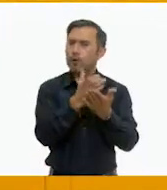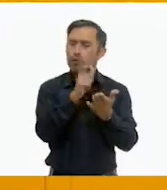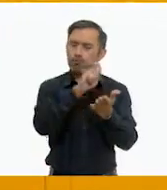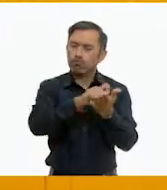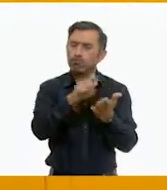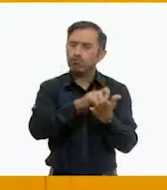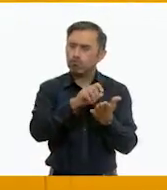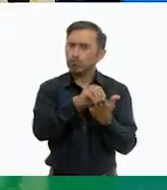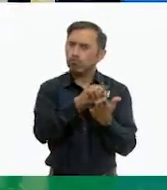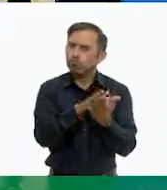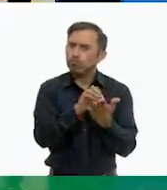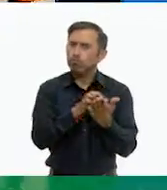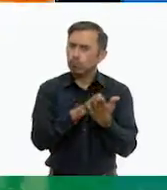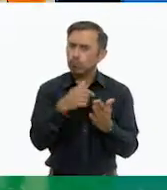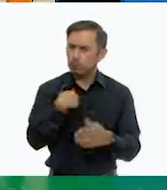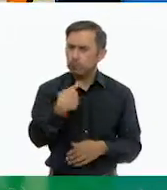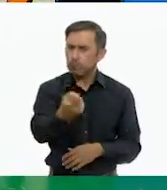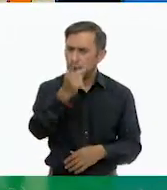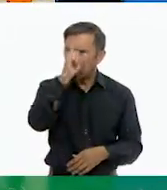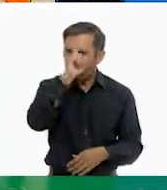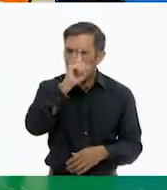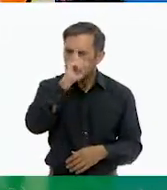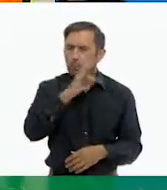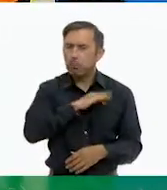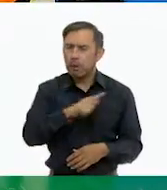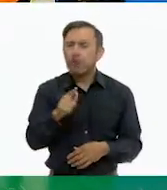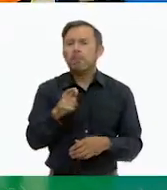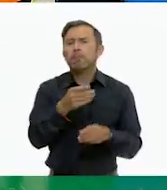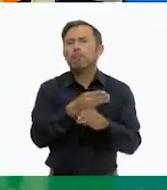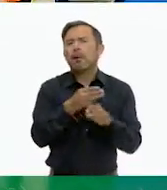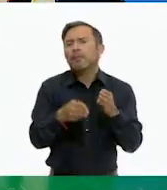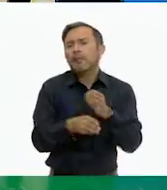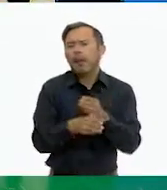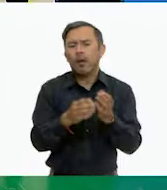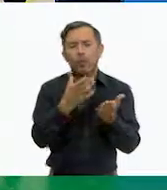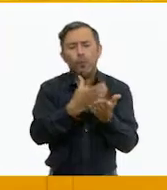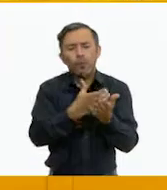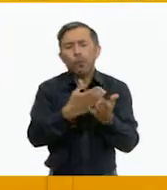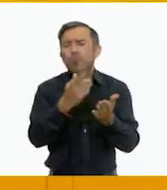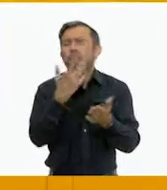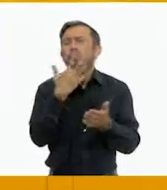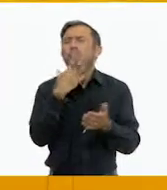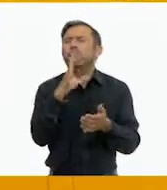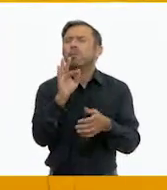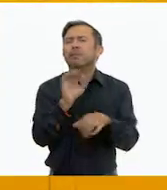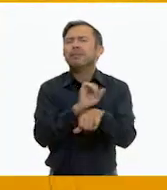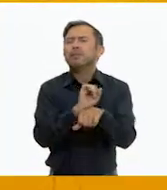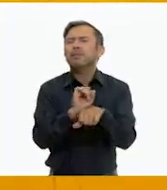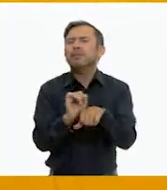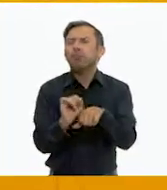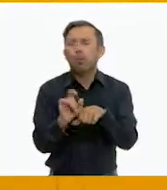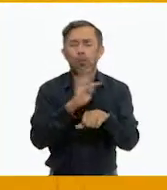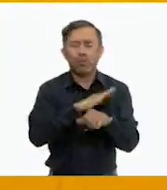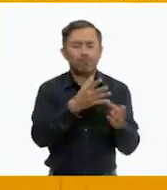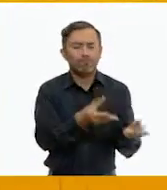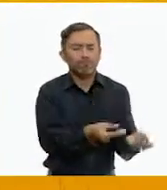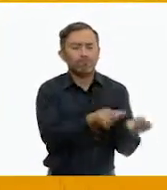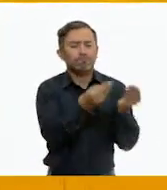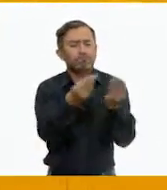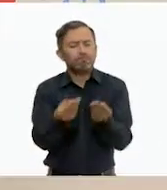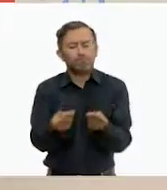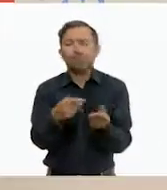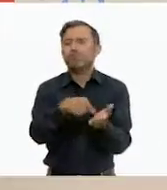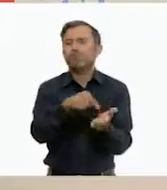recomendamos tener a la mano algunos materiales muy sencillos y prácticos. Así